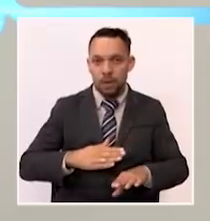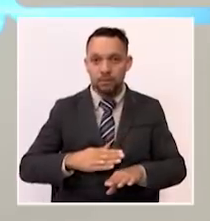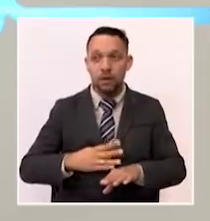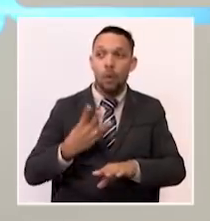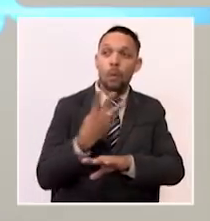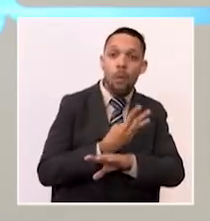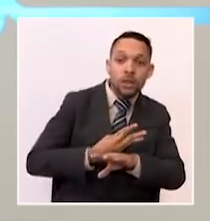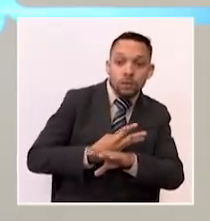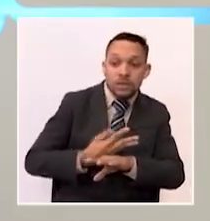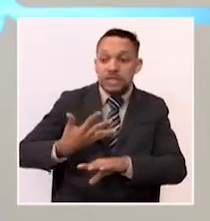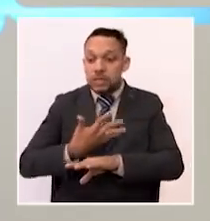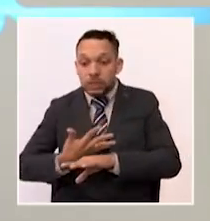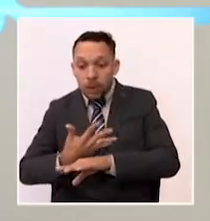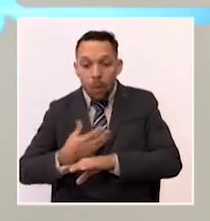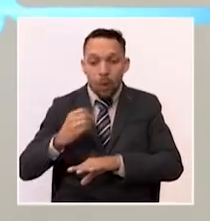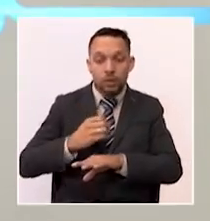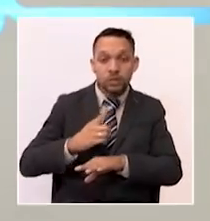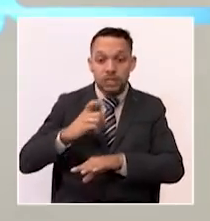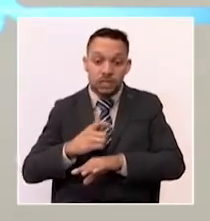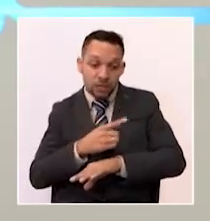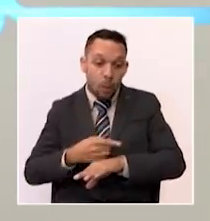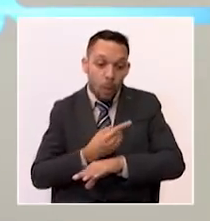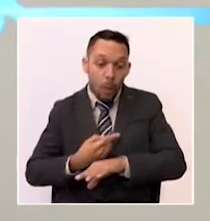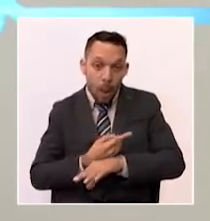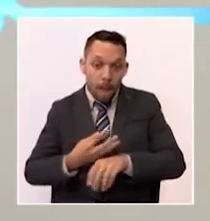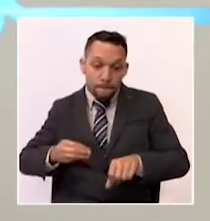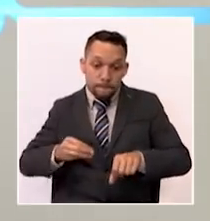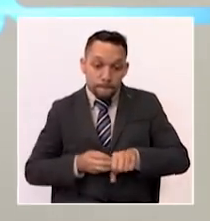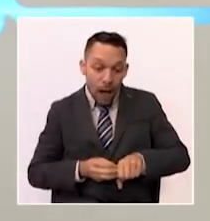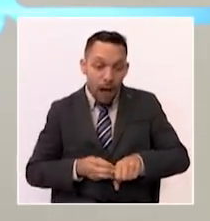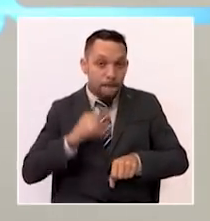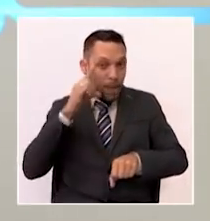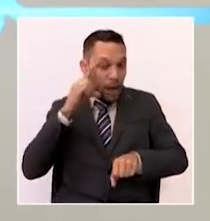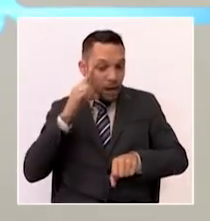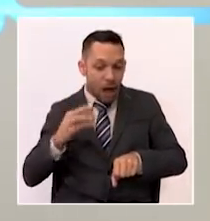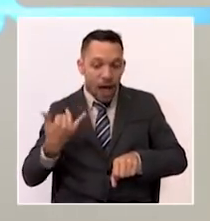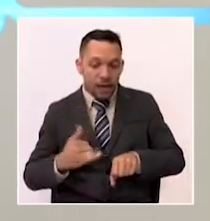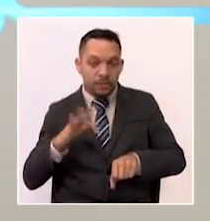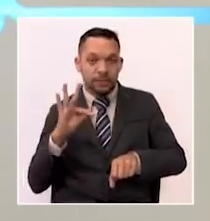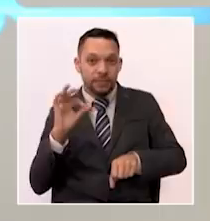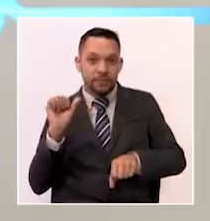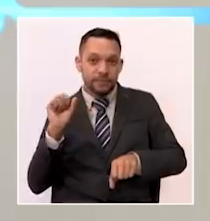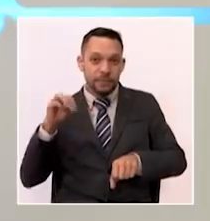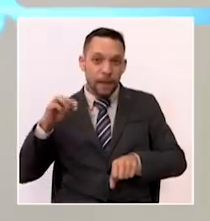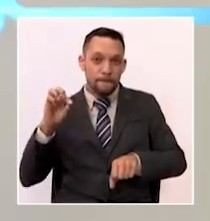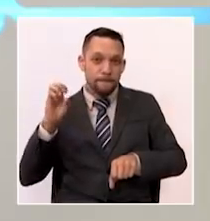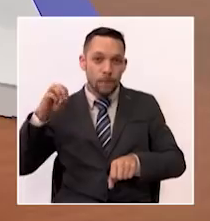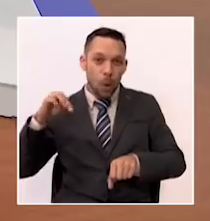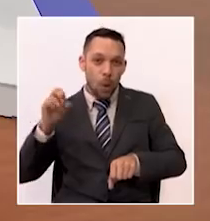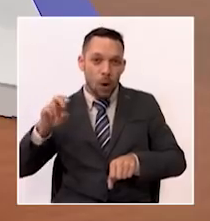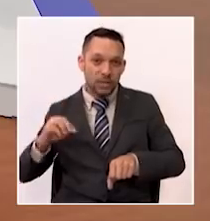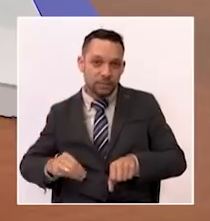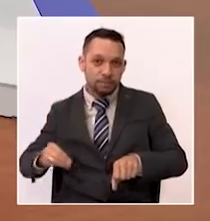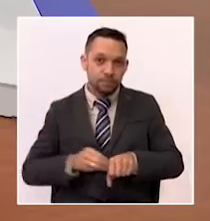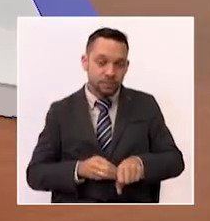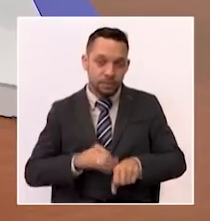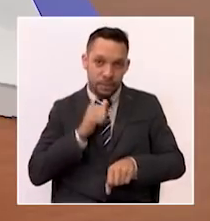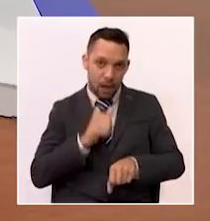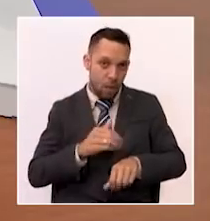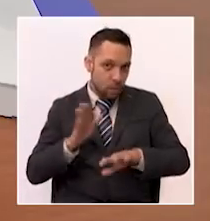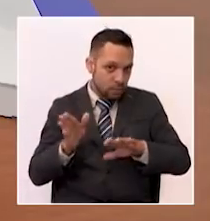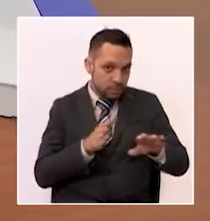bacteriecitas y esos hongos por ahí. Entonces, no es que sean malos, es que simplemente deben usarse en el momento adecuado. Muy bien, tenemos una llamada desde